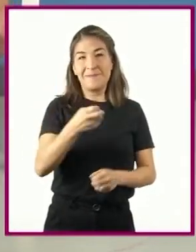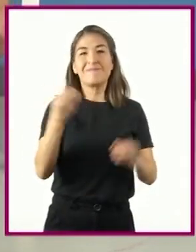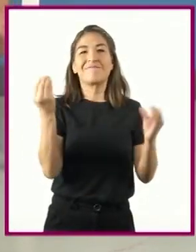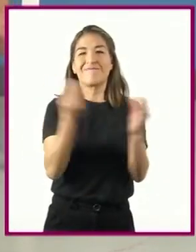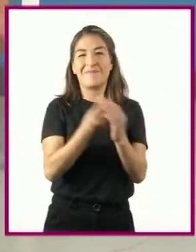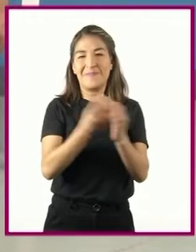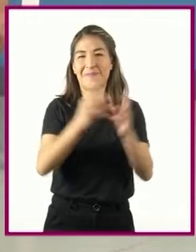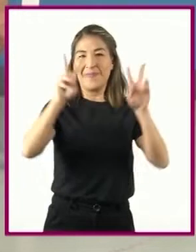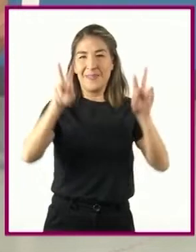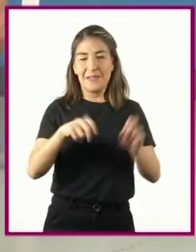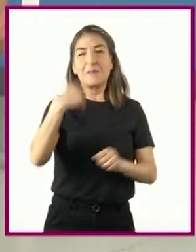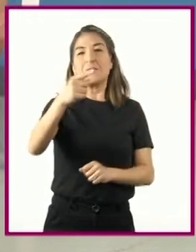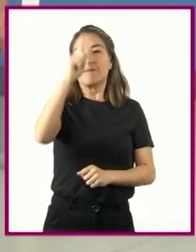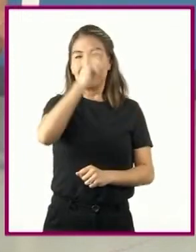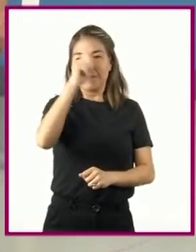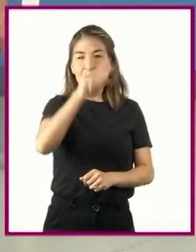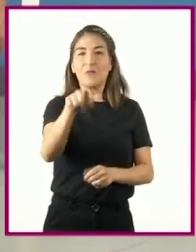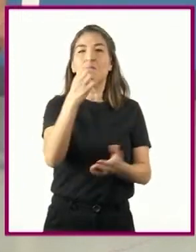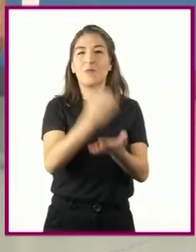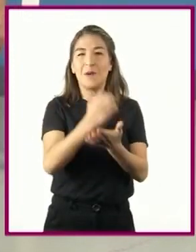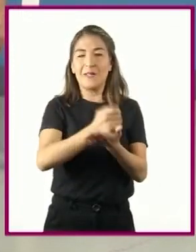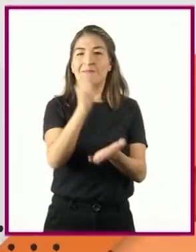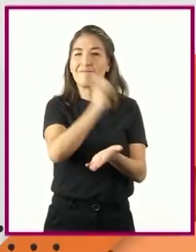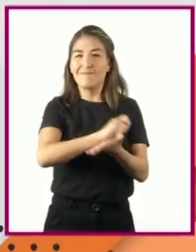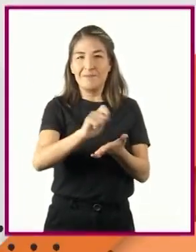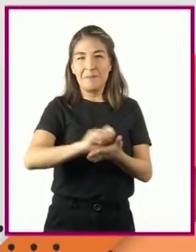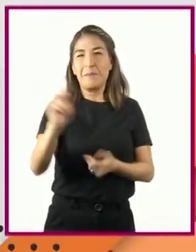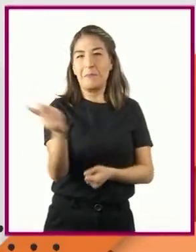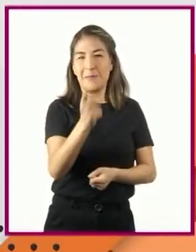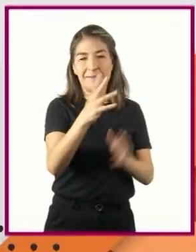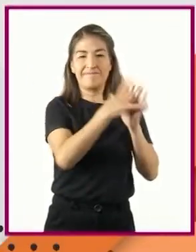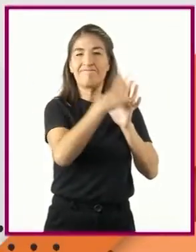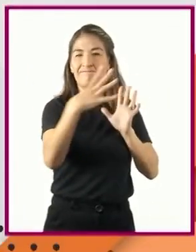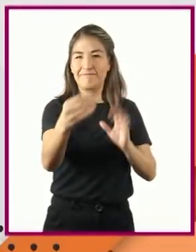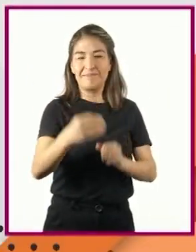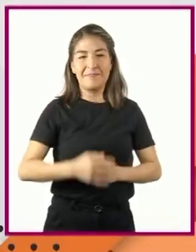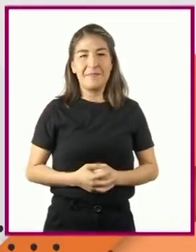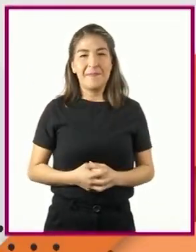les sugiero anotar en su cuaderno las siguientes preguntas clave.